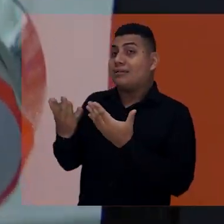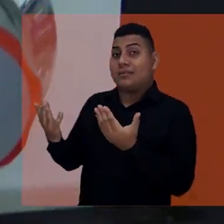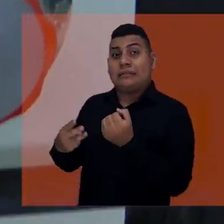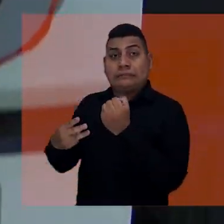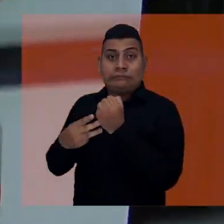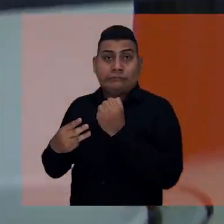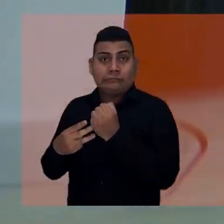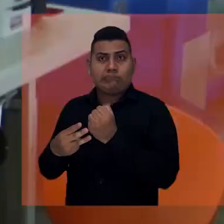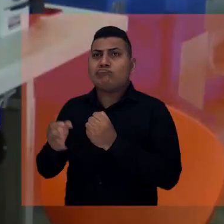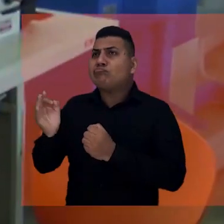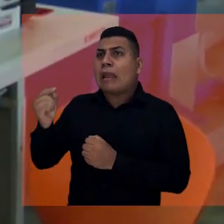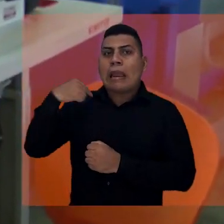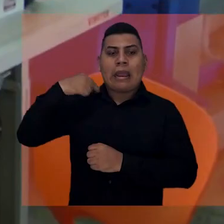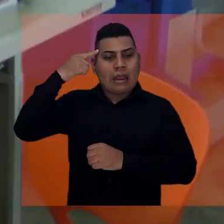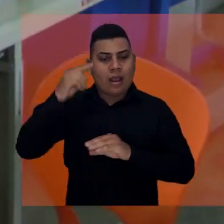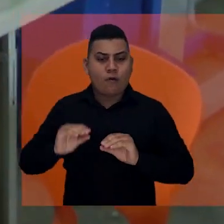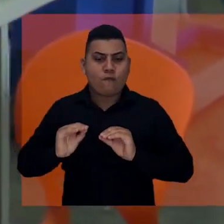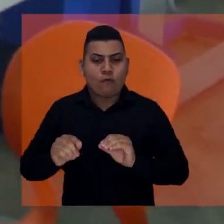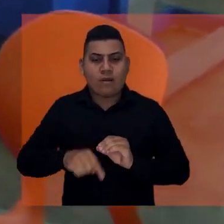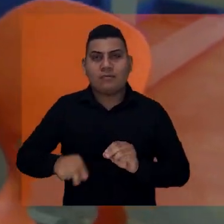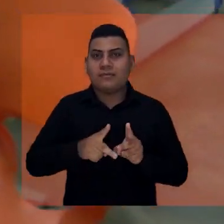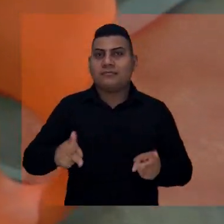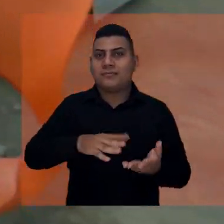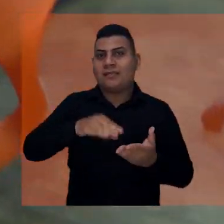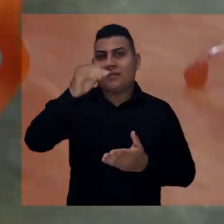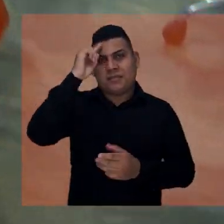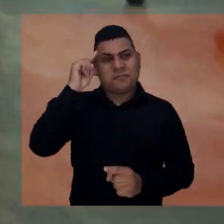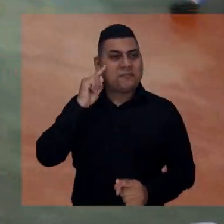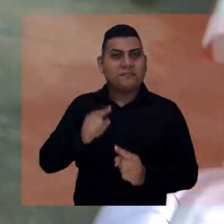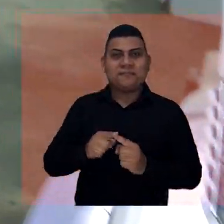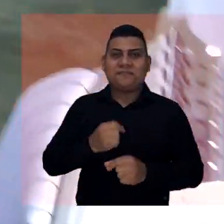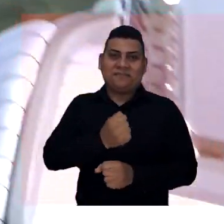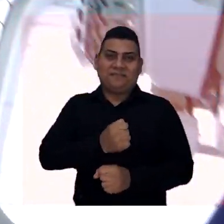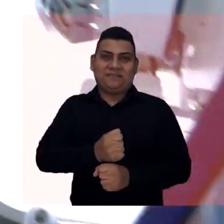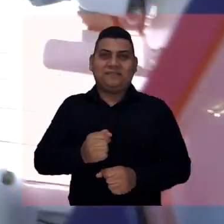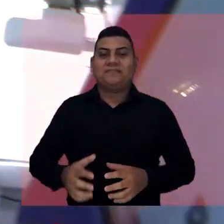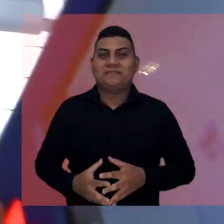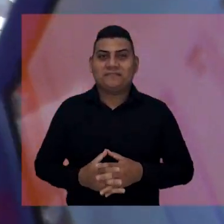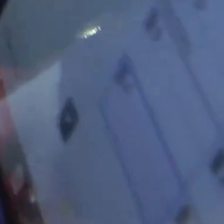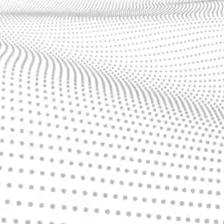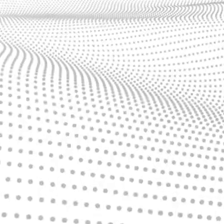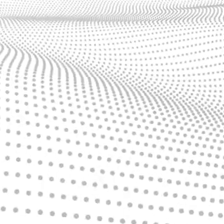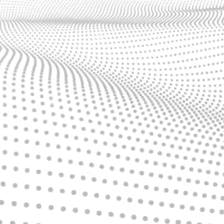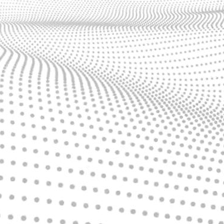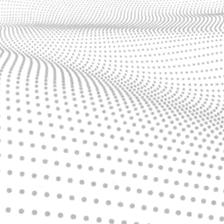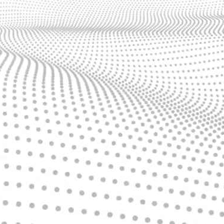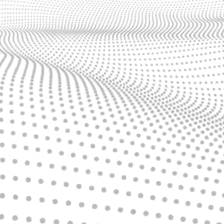estar siempre pensando en la formación de sus egresados para el trabajo.